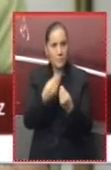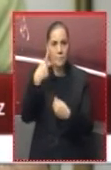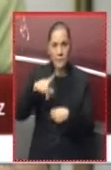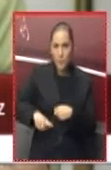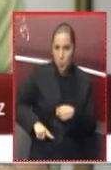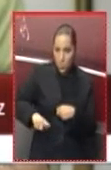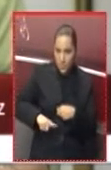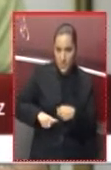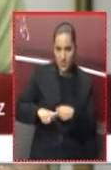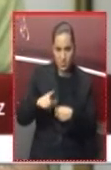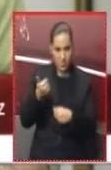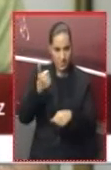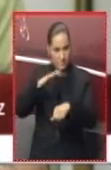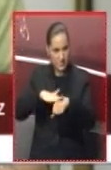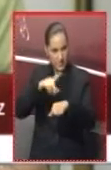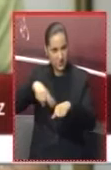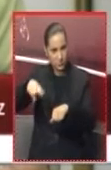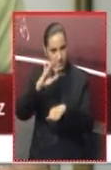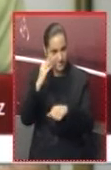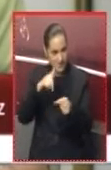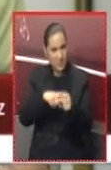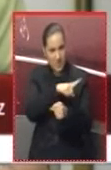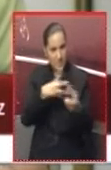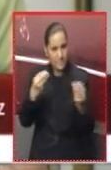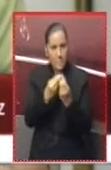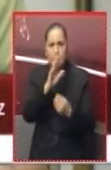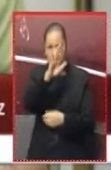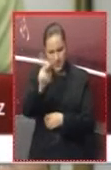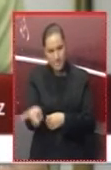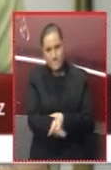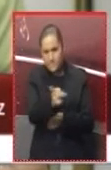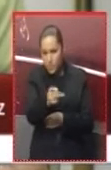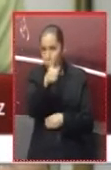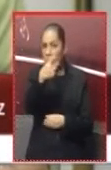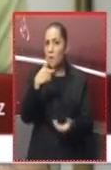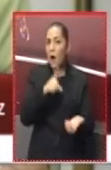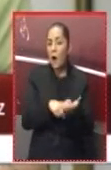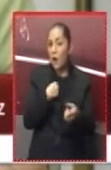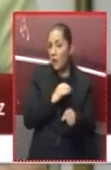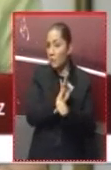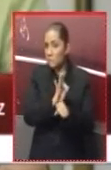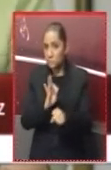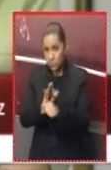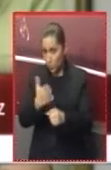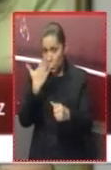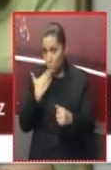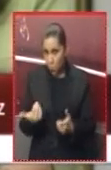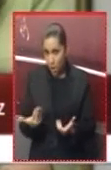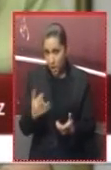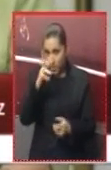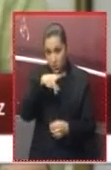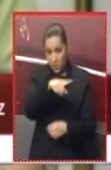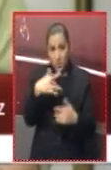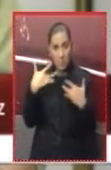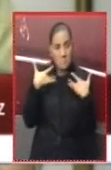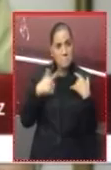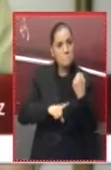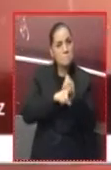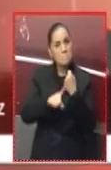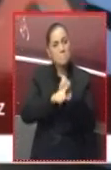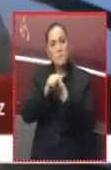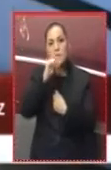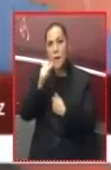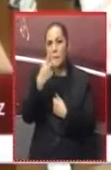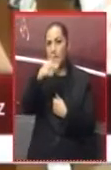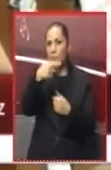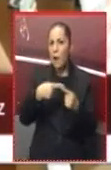es, ¿se considera usted realmente libre de un conflicto de interés para ejercer la función de ministro de la Corte con estos